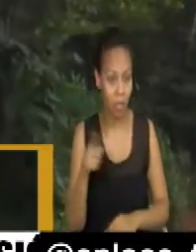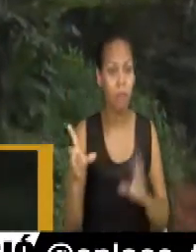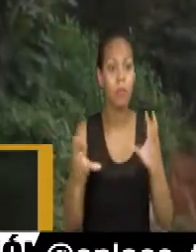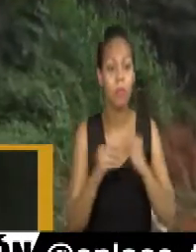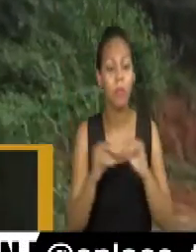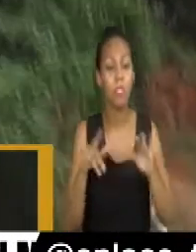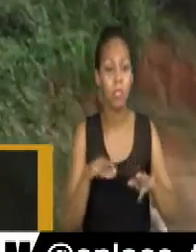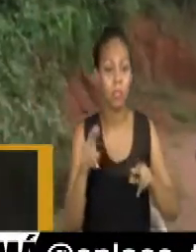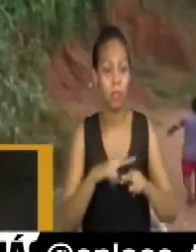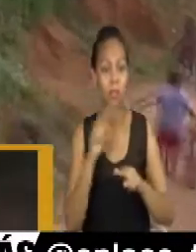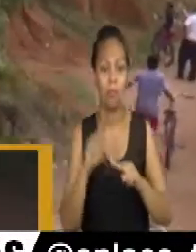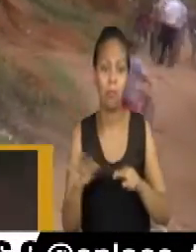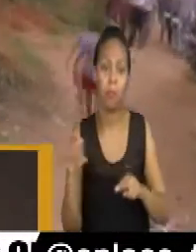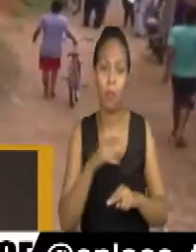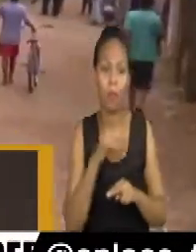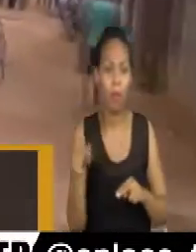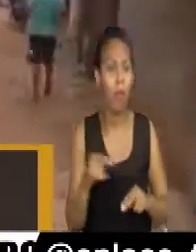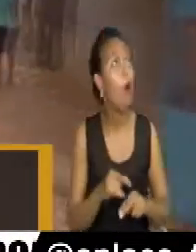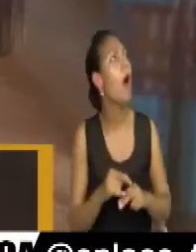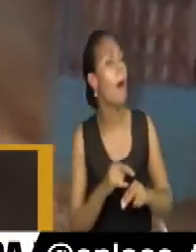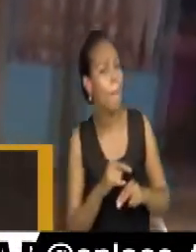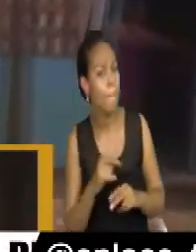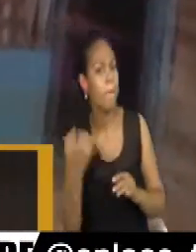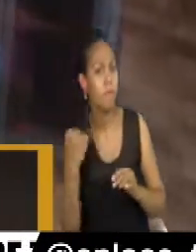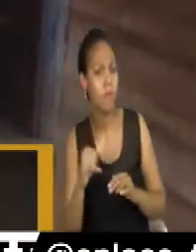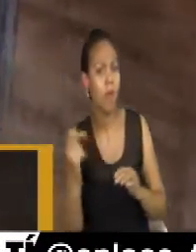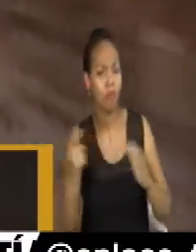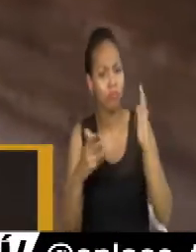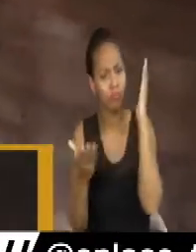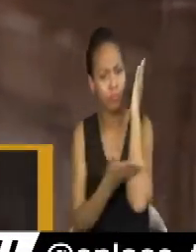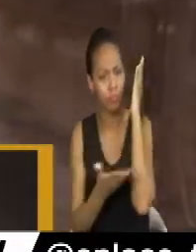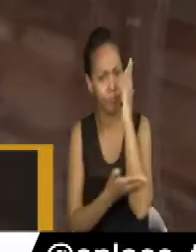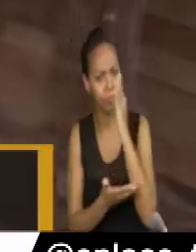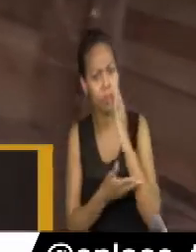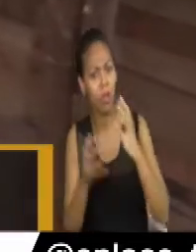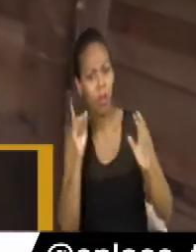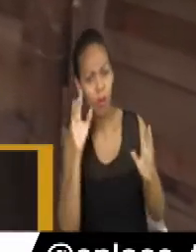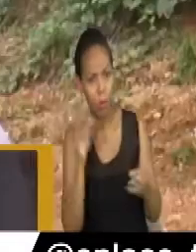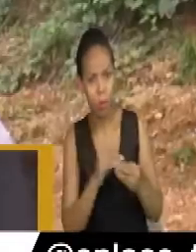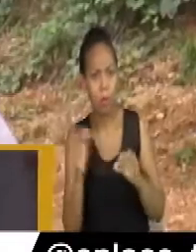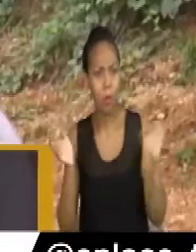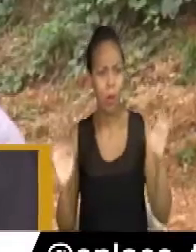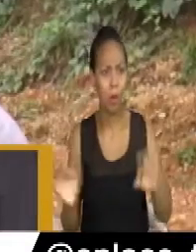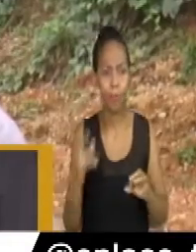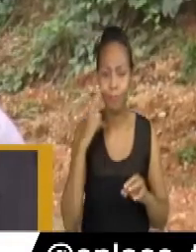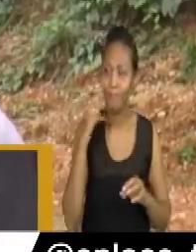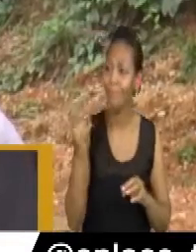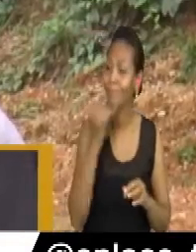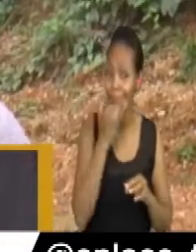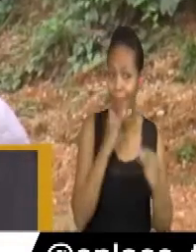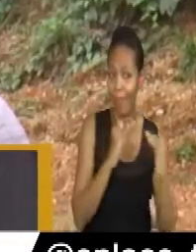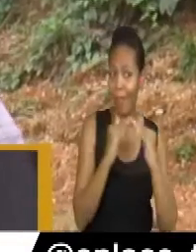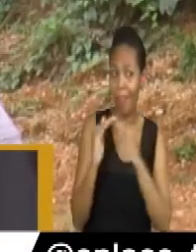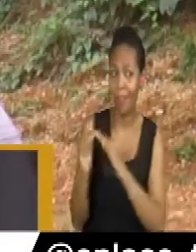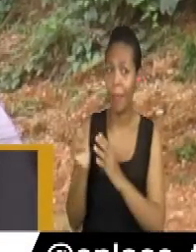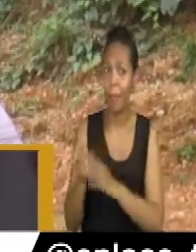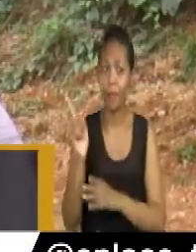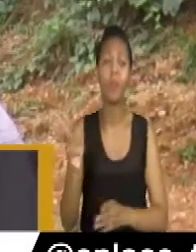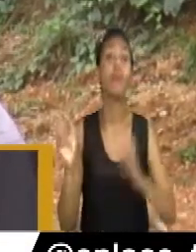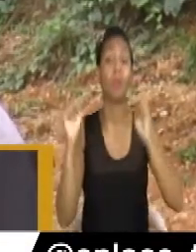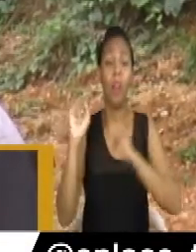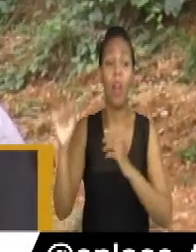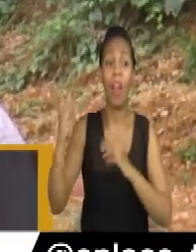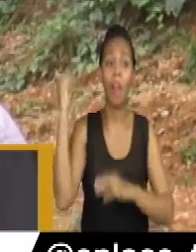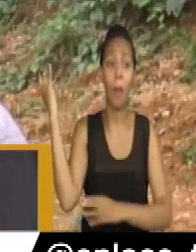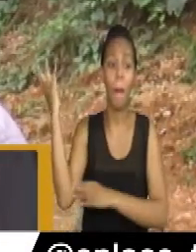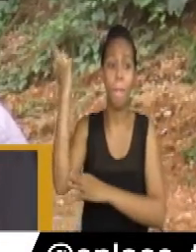Ambiente, aún no se han tomado las medidas tendientes a la poda de este árbol. Hay unos ranchitos, como ustedes pueden ver, y puede haber una catástrofe. Entonces, verdad,